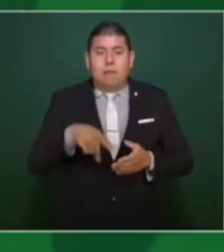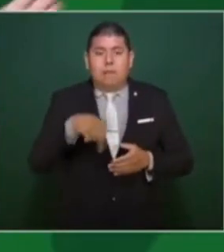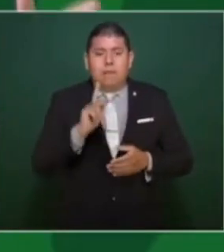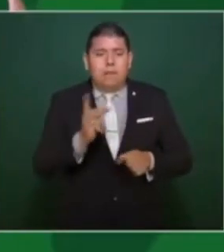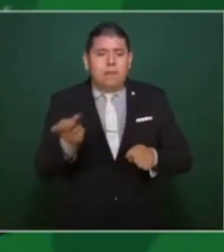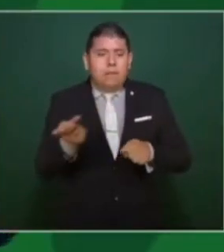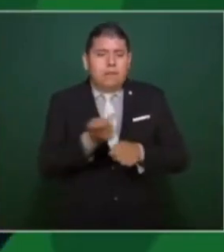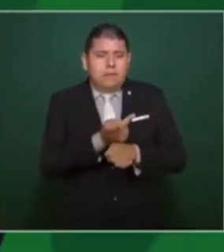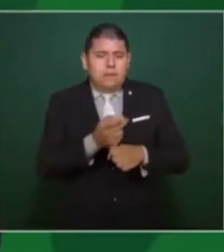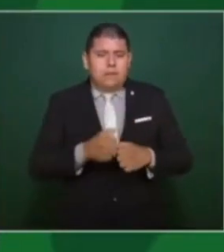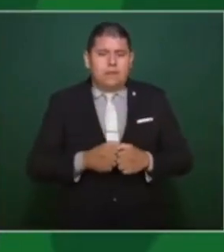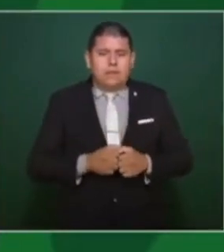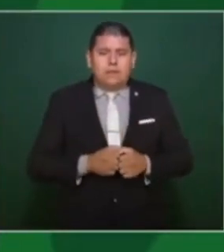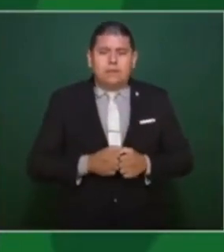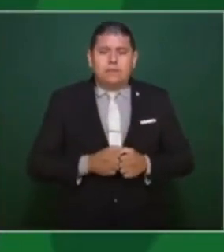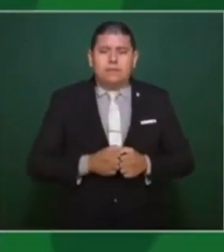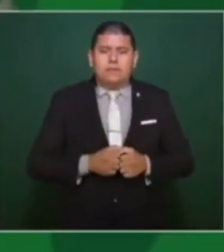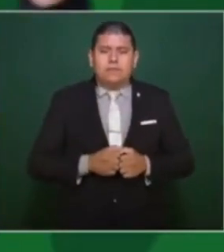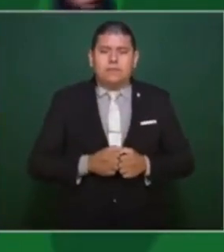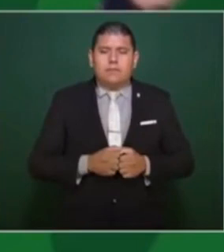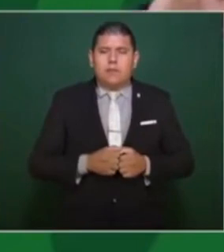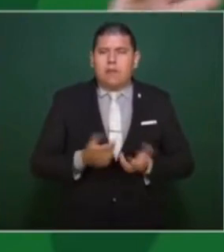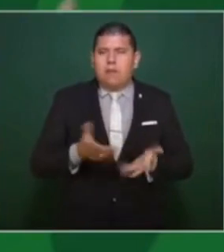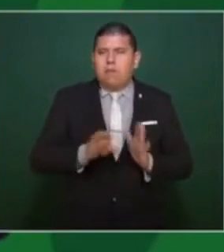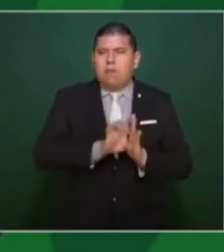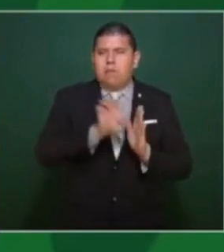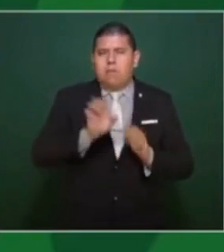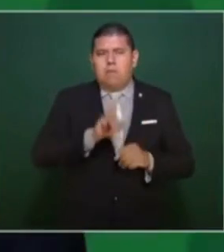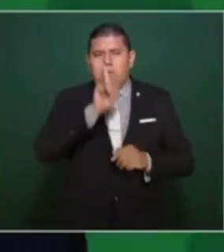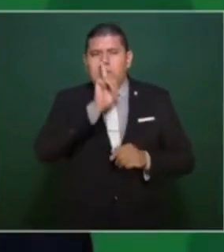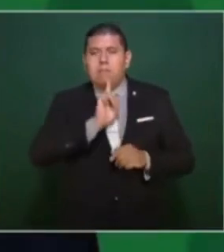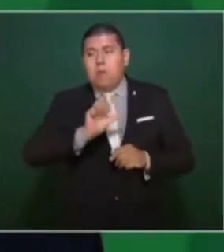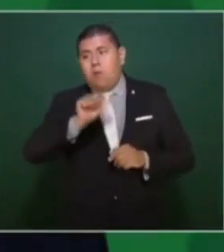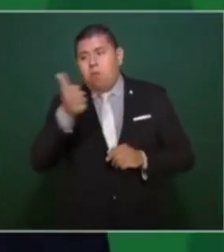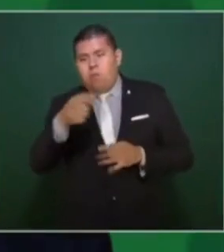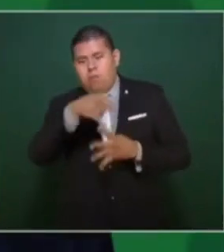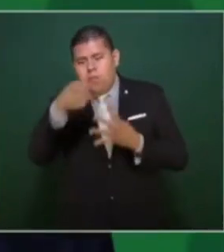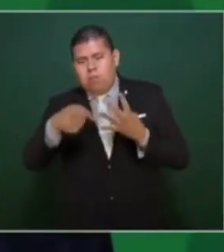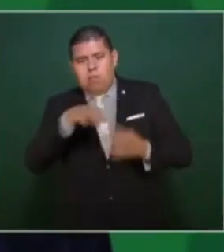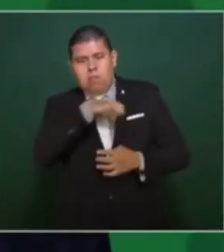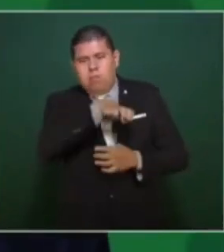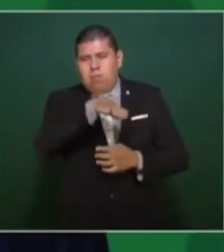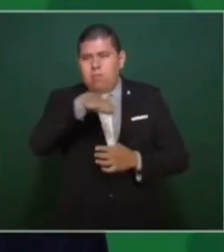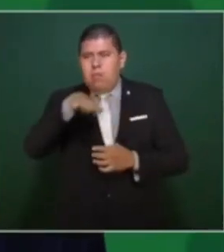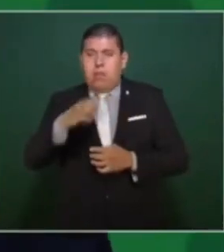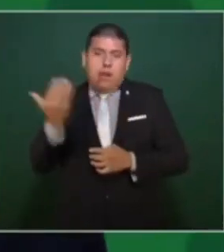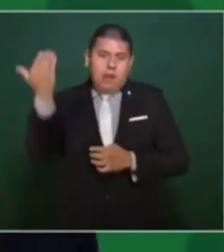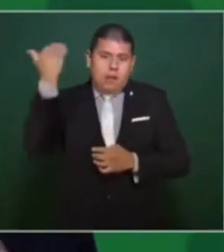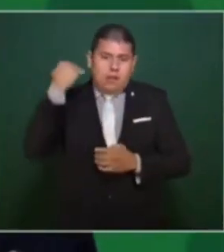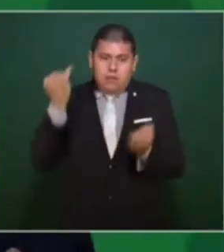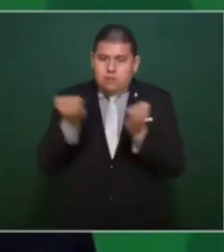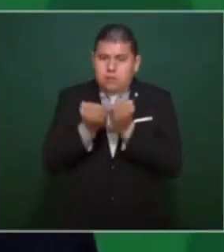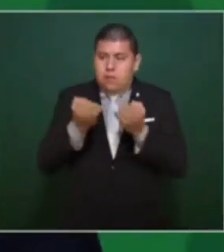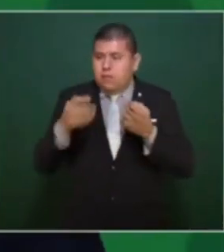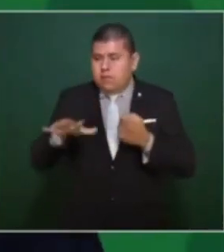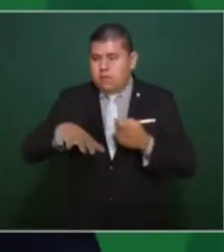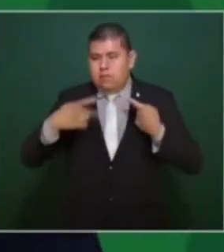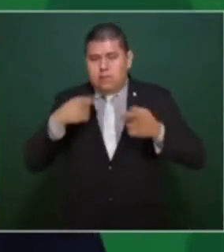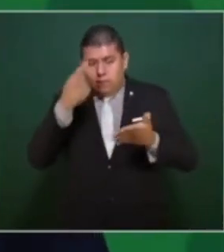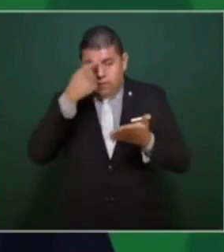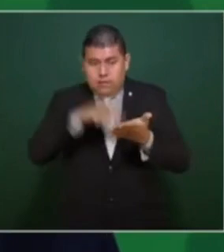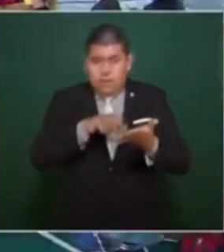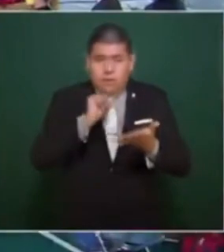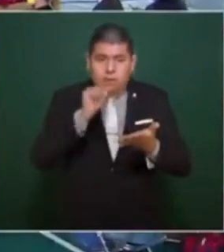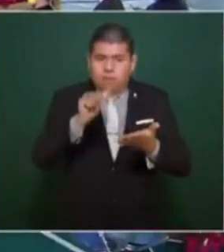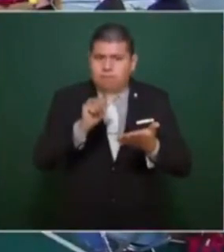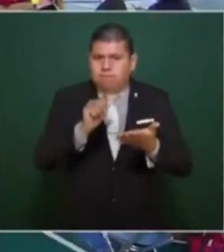sucede así con otras mentiras, o no sucedía así. Por eso es muy